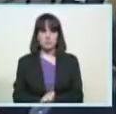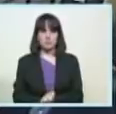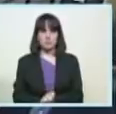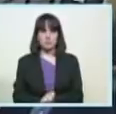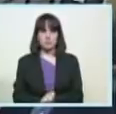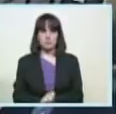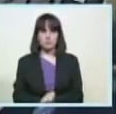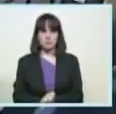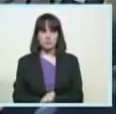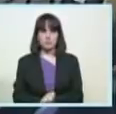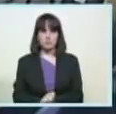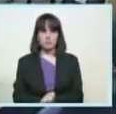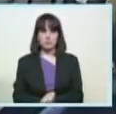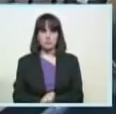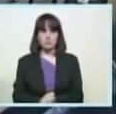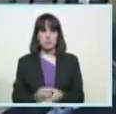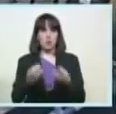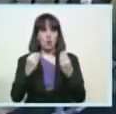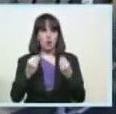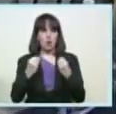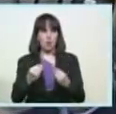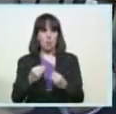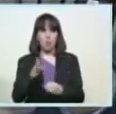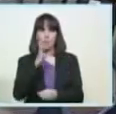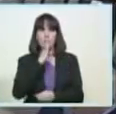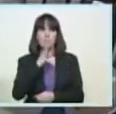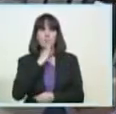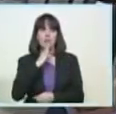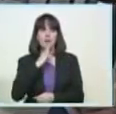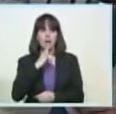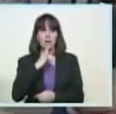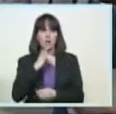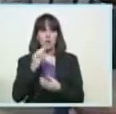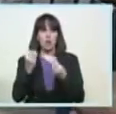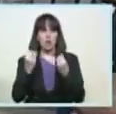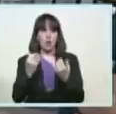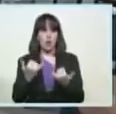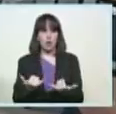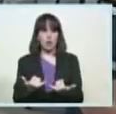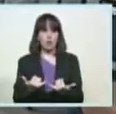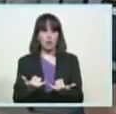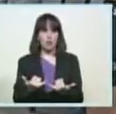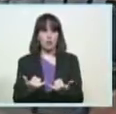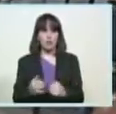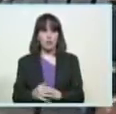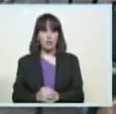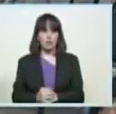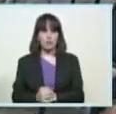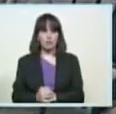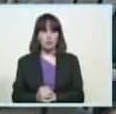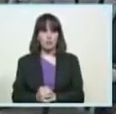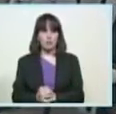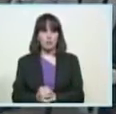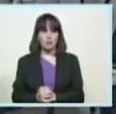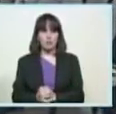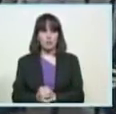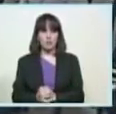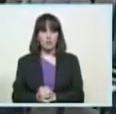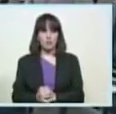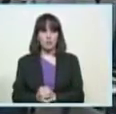y nos persiguen todas las cuentas bancarias en el mundo es un segundo factor